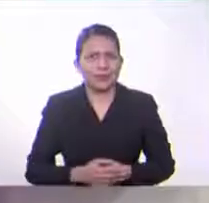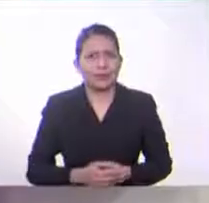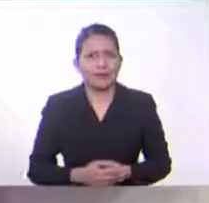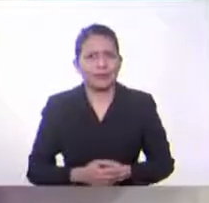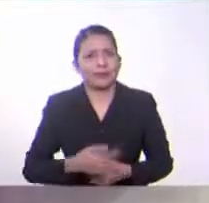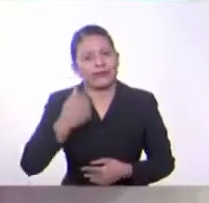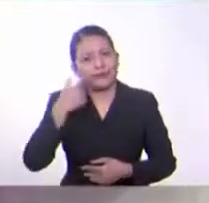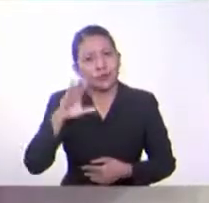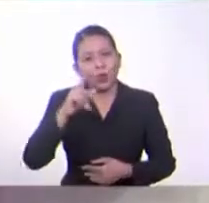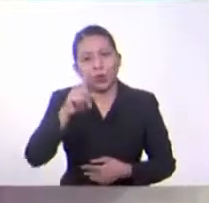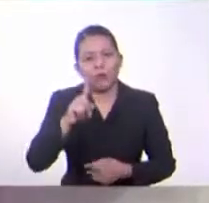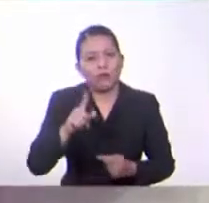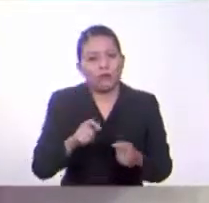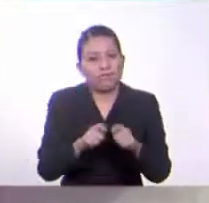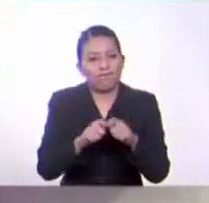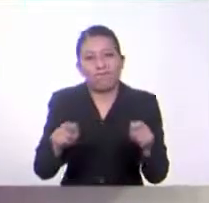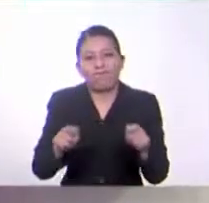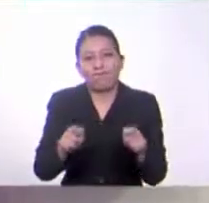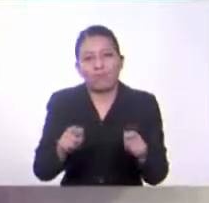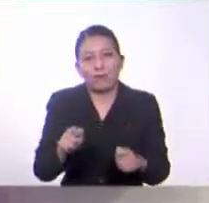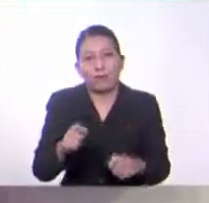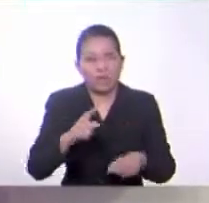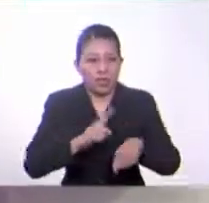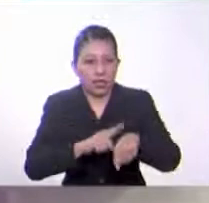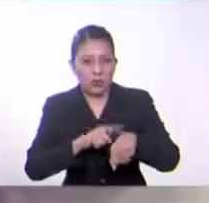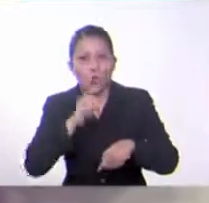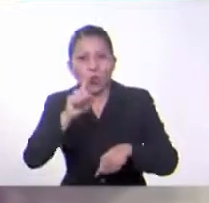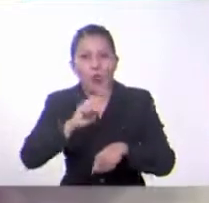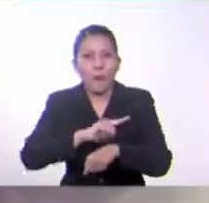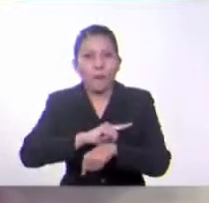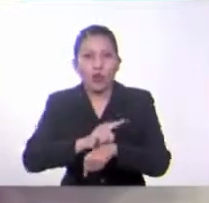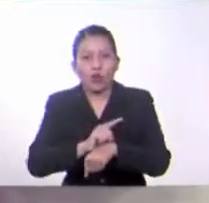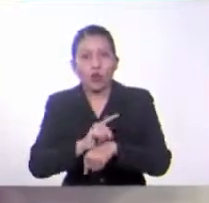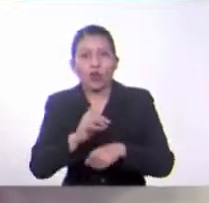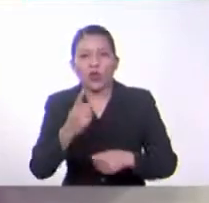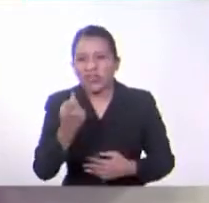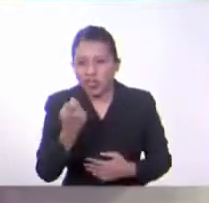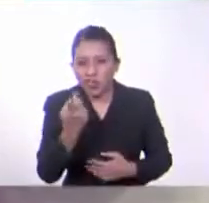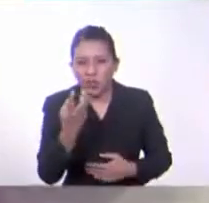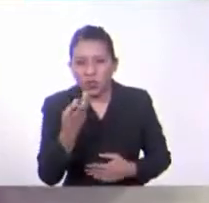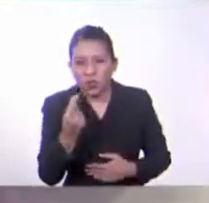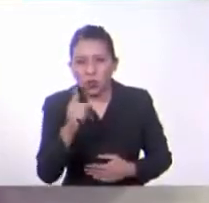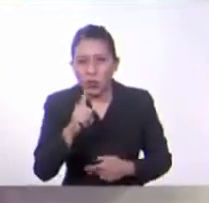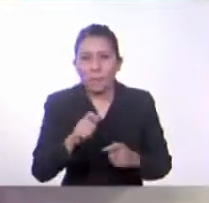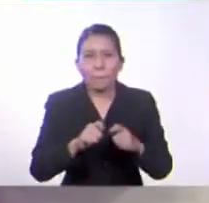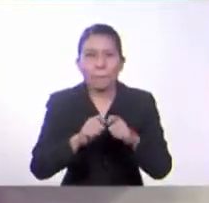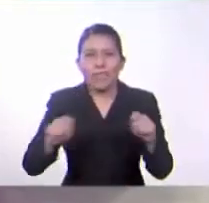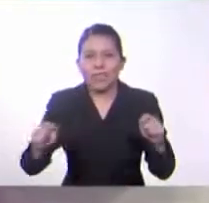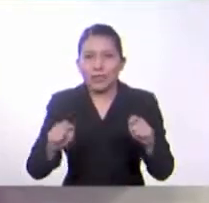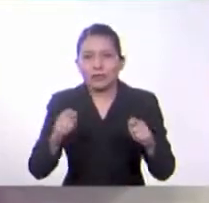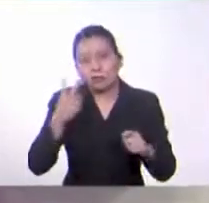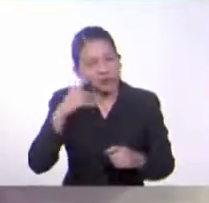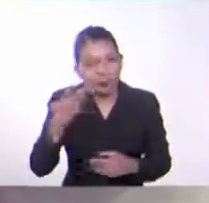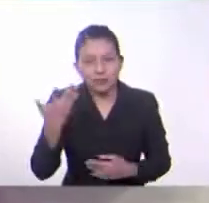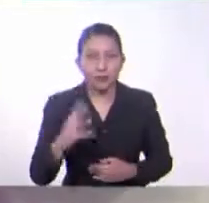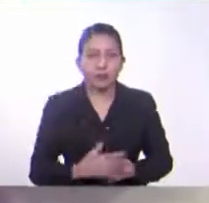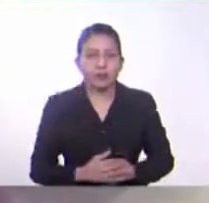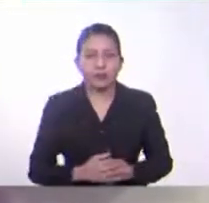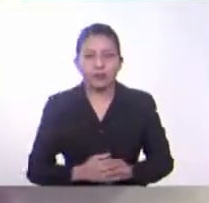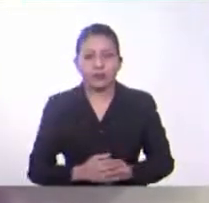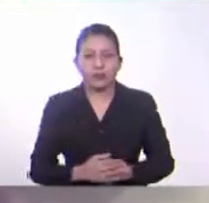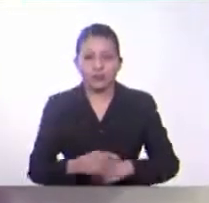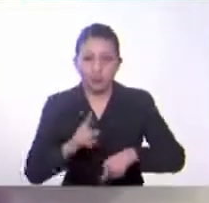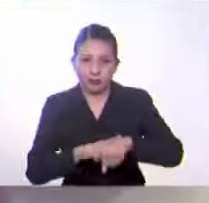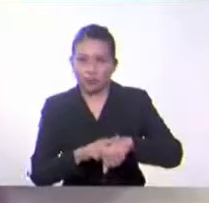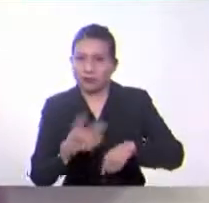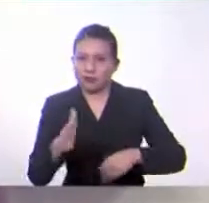fuera 1 metro, por ejemplo, veo cuánto se tarda 1 minuto y cuánto me hace falta para llegar al metro y ya, podría calcular el tiempo.